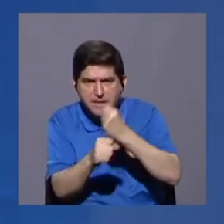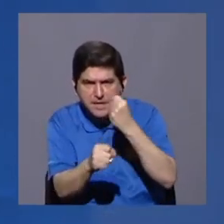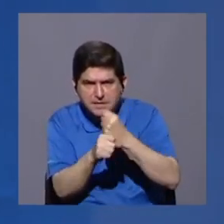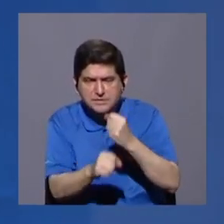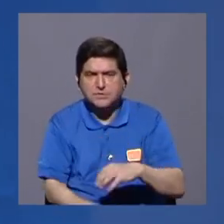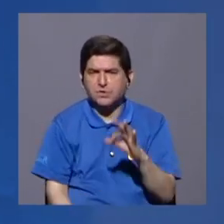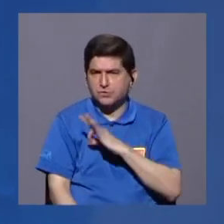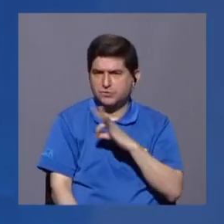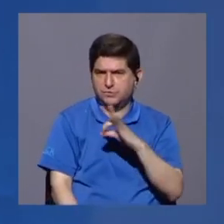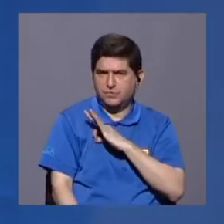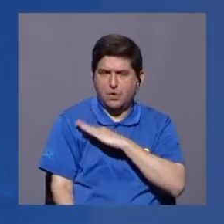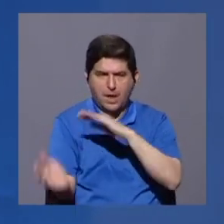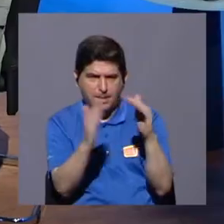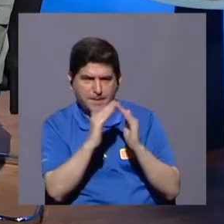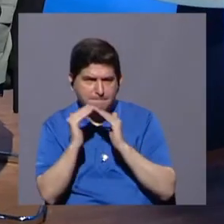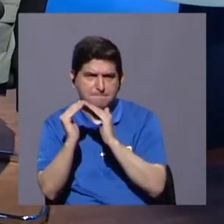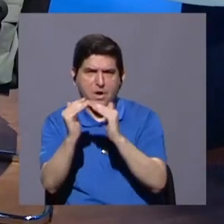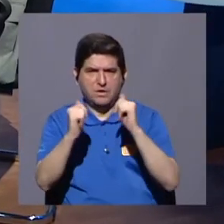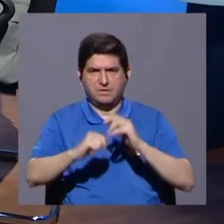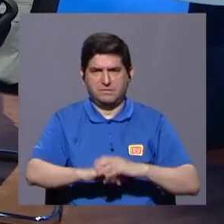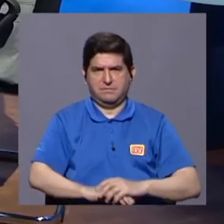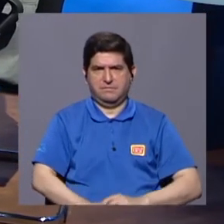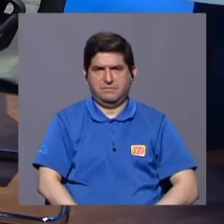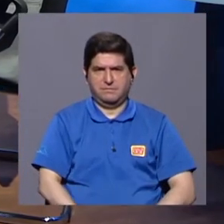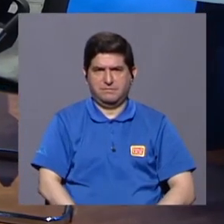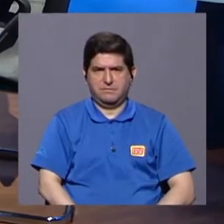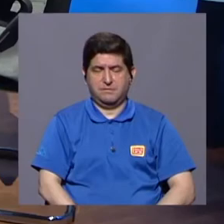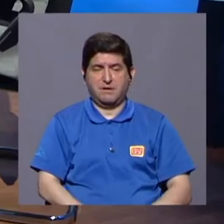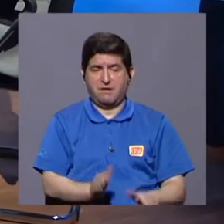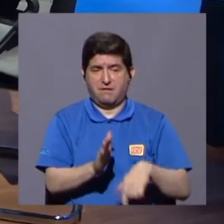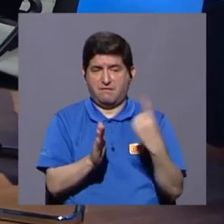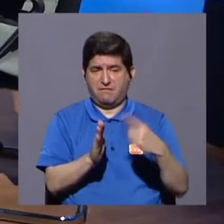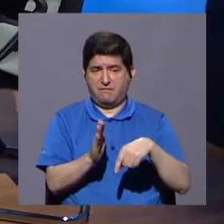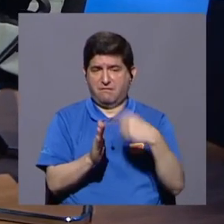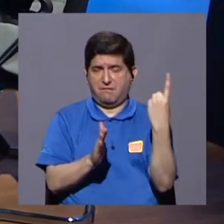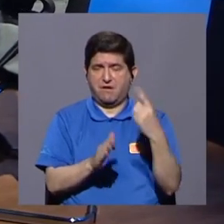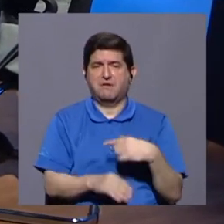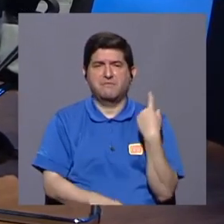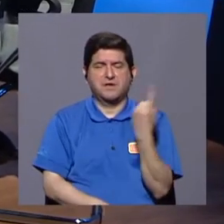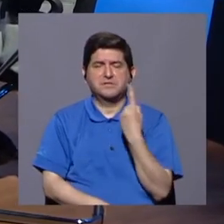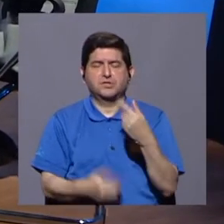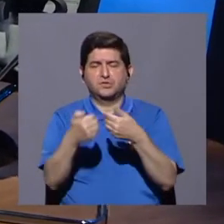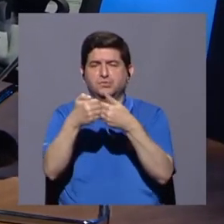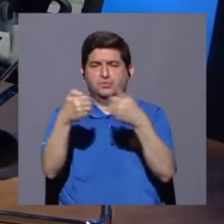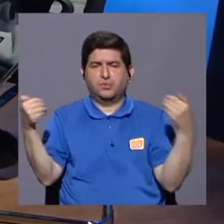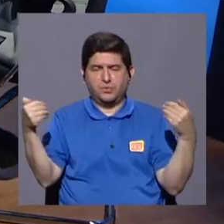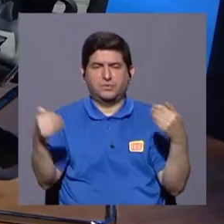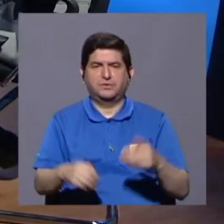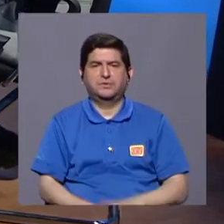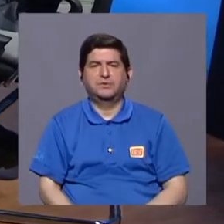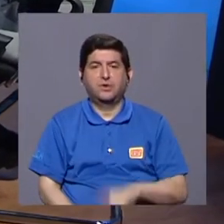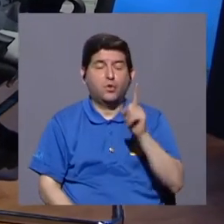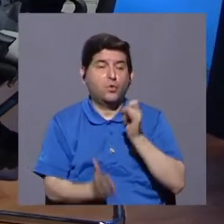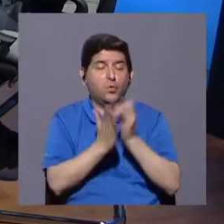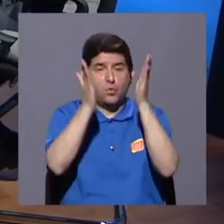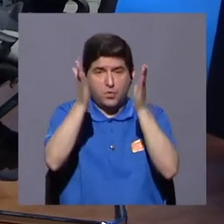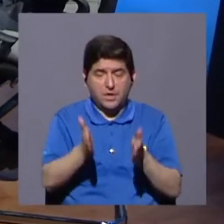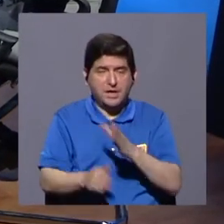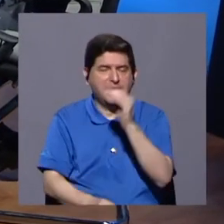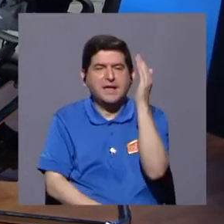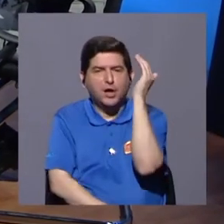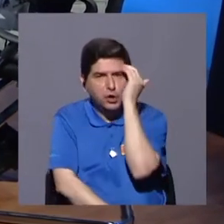el bienestar de nuestras poblaciones y que muchas veces la única separación entre un investigador y el